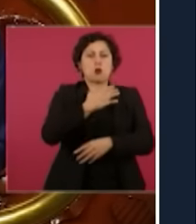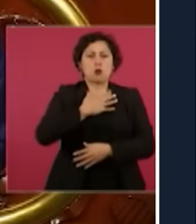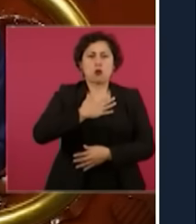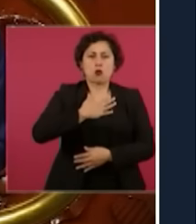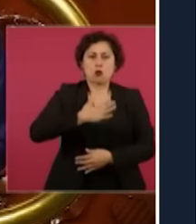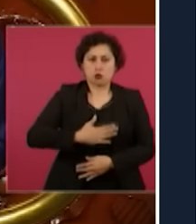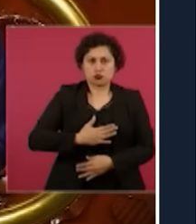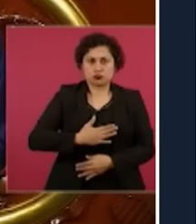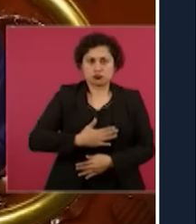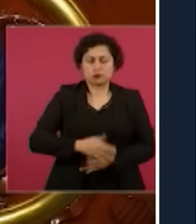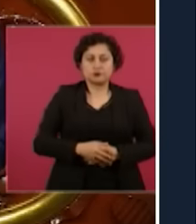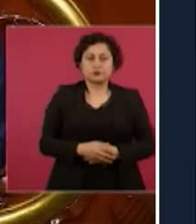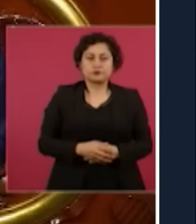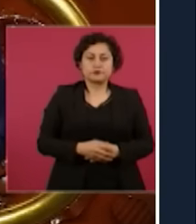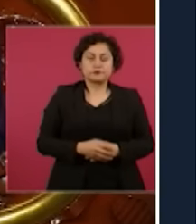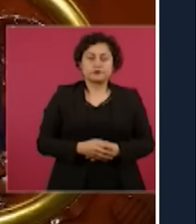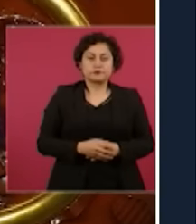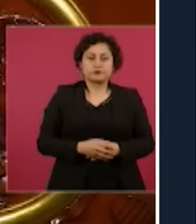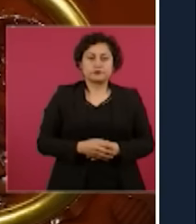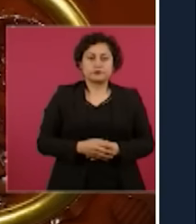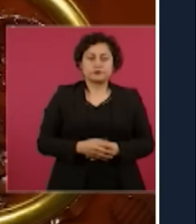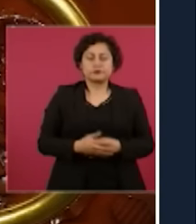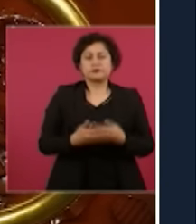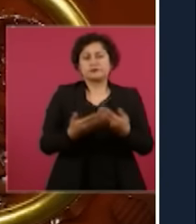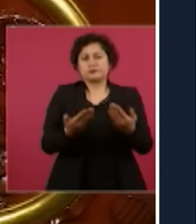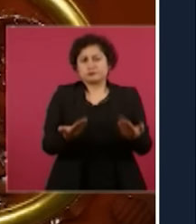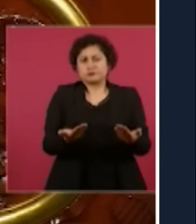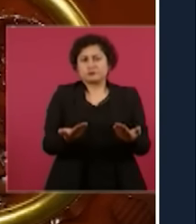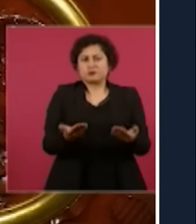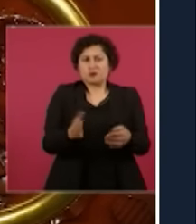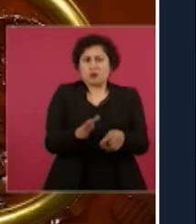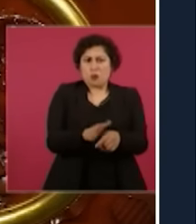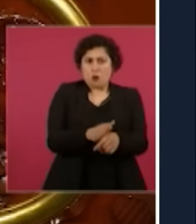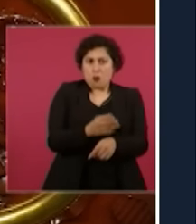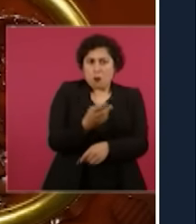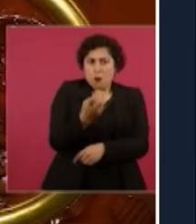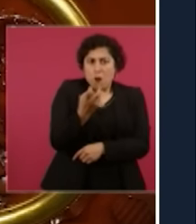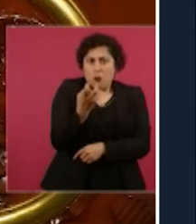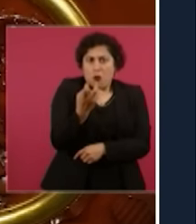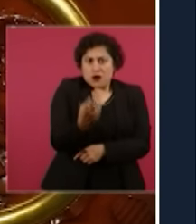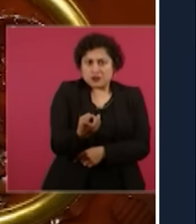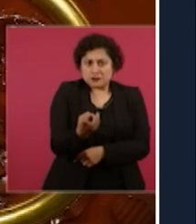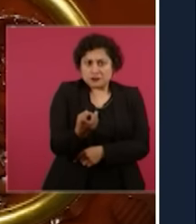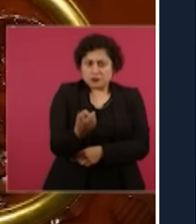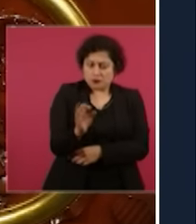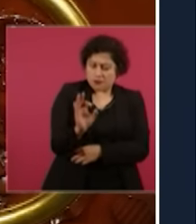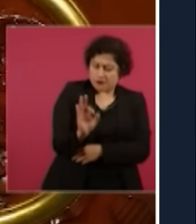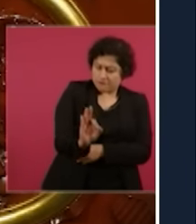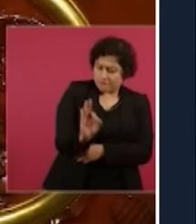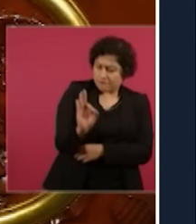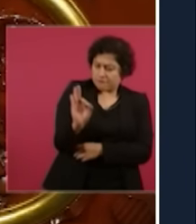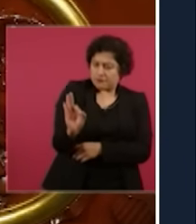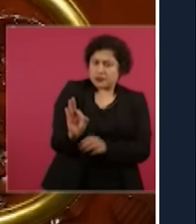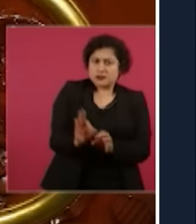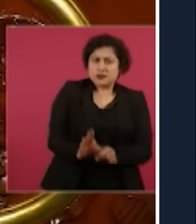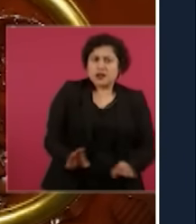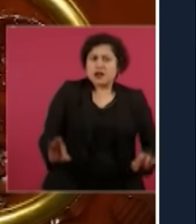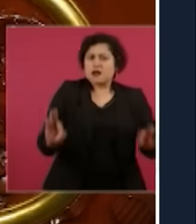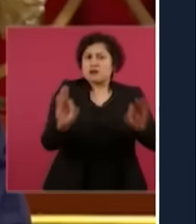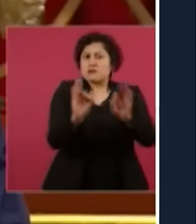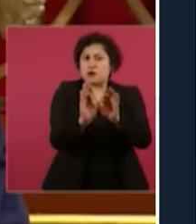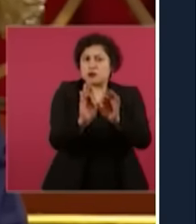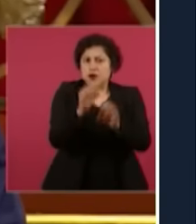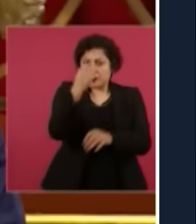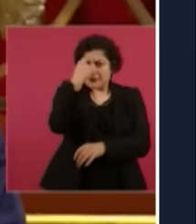me llama mucho la atención porque una de las principales críticas que sustentan eh digamos que esta reforma es que